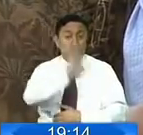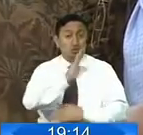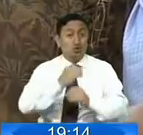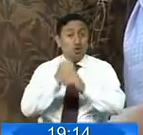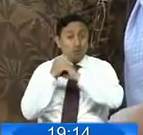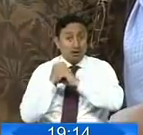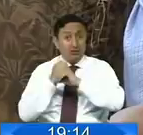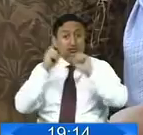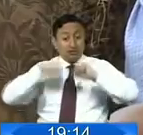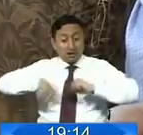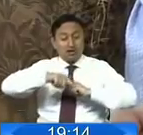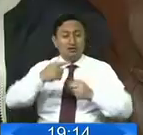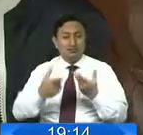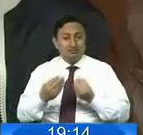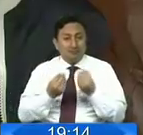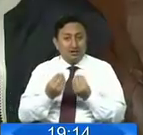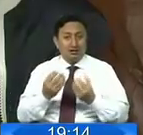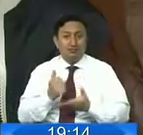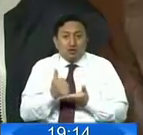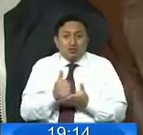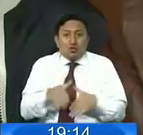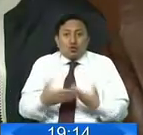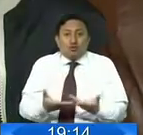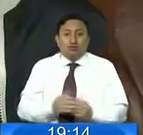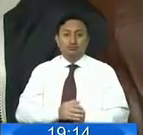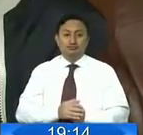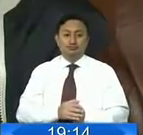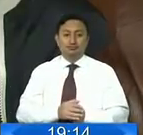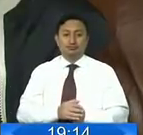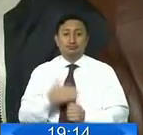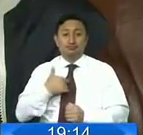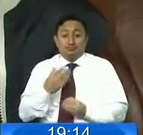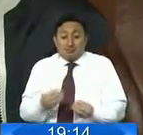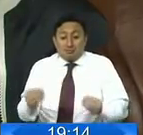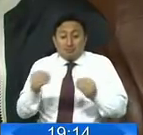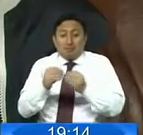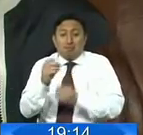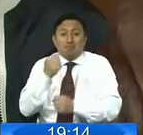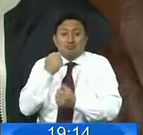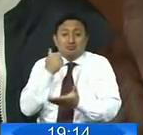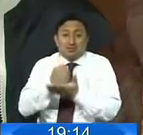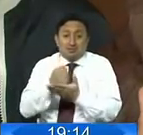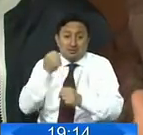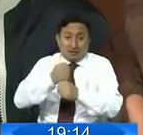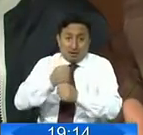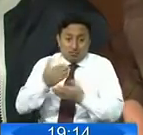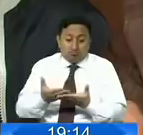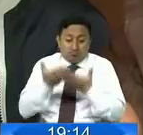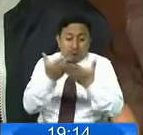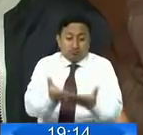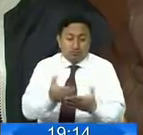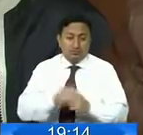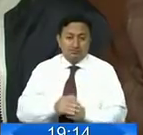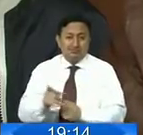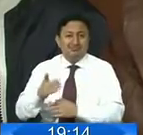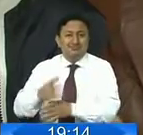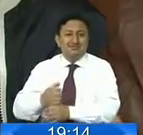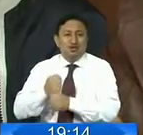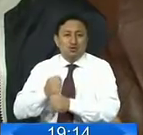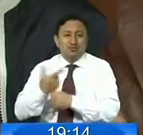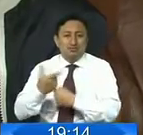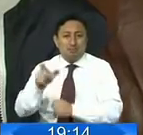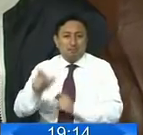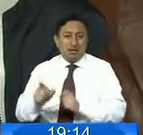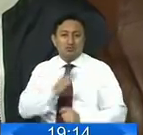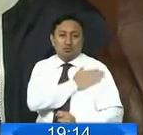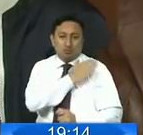una responde y vamos a ayudar a generar empleo vamos a darles seguridad y confianza y